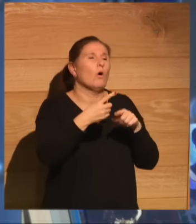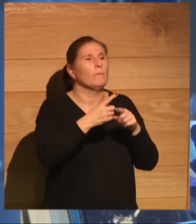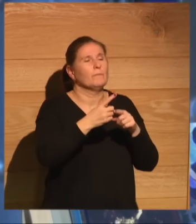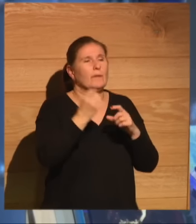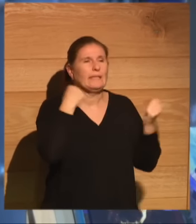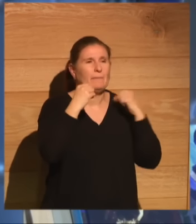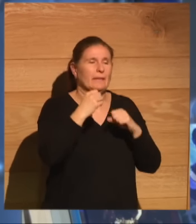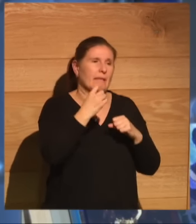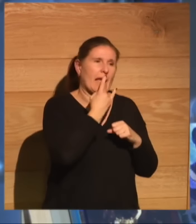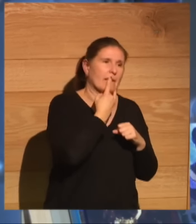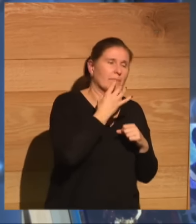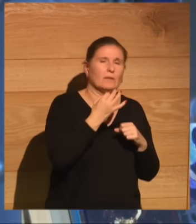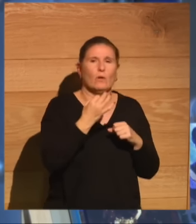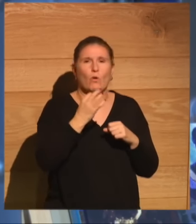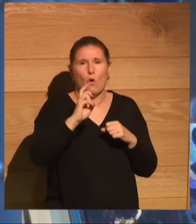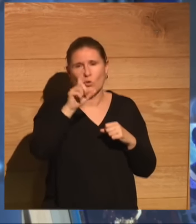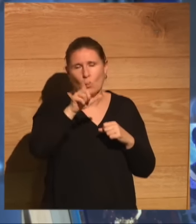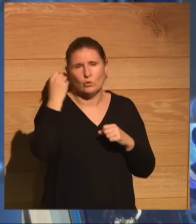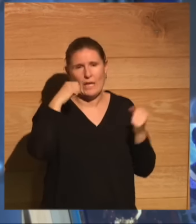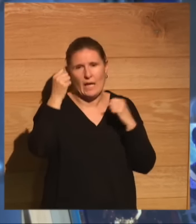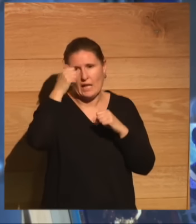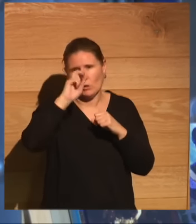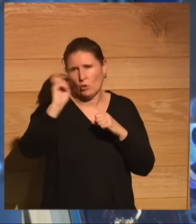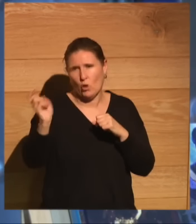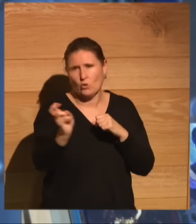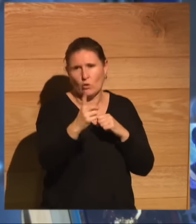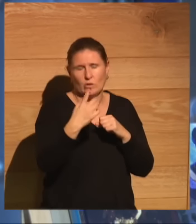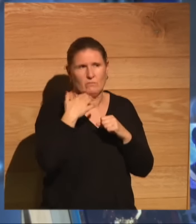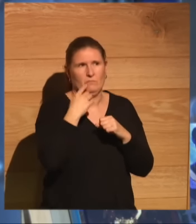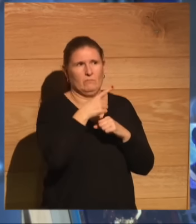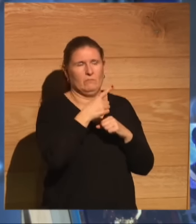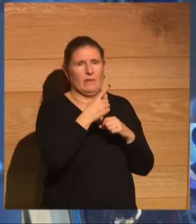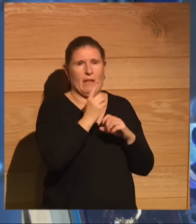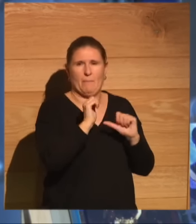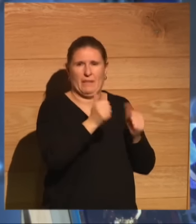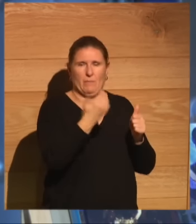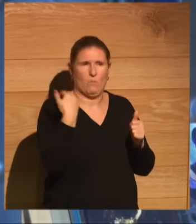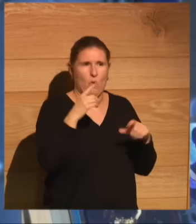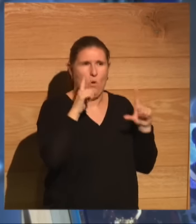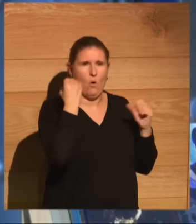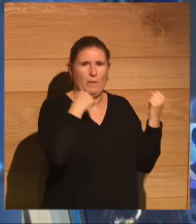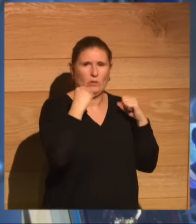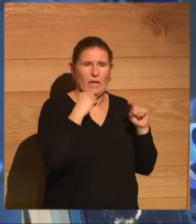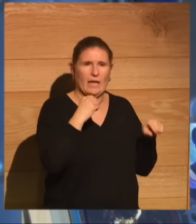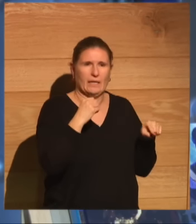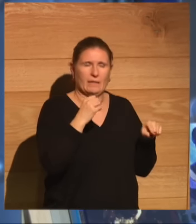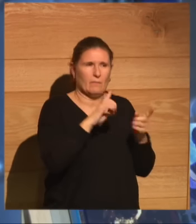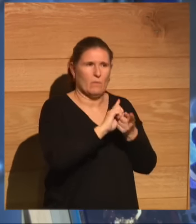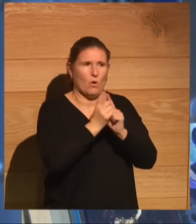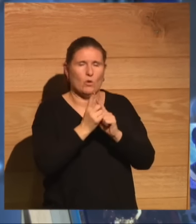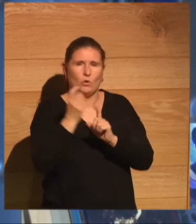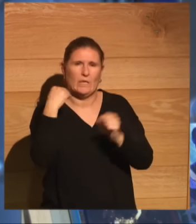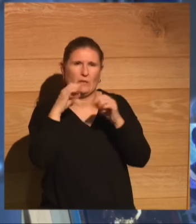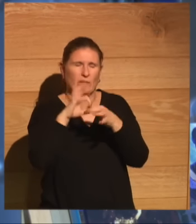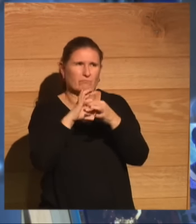Affleck y lo haga después, digamos que contradice precisamente esa tendencia que sin embargo era la